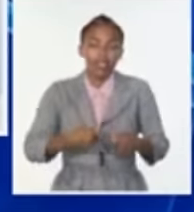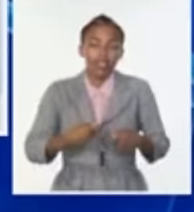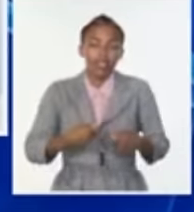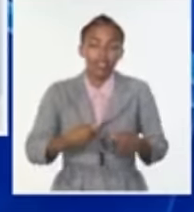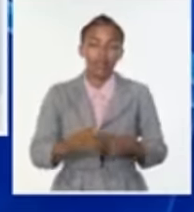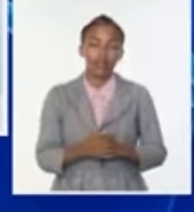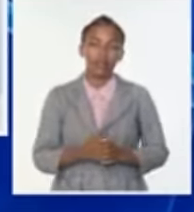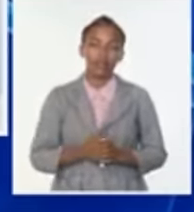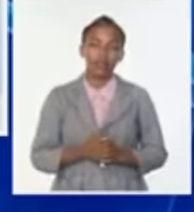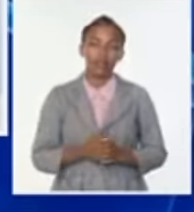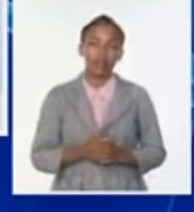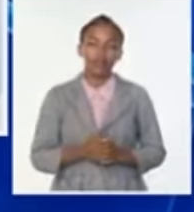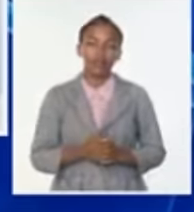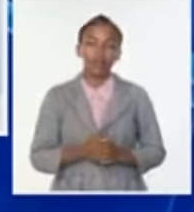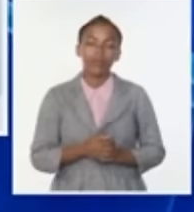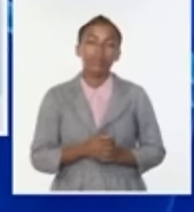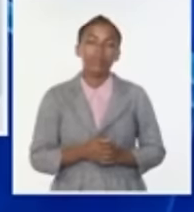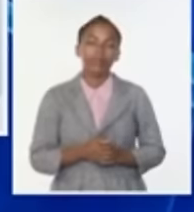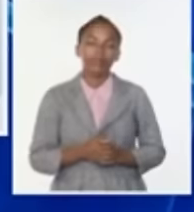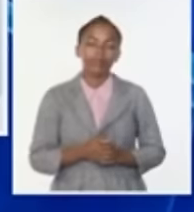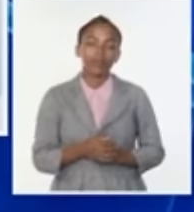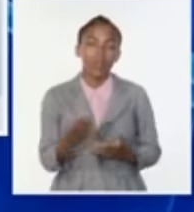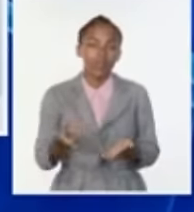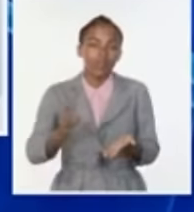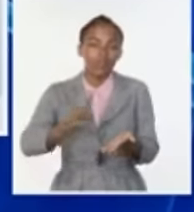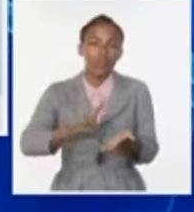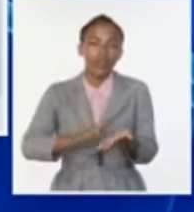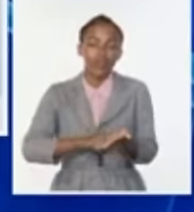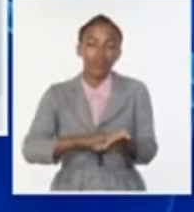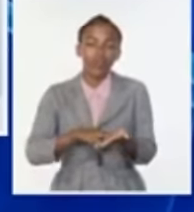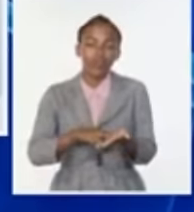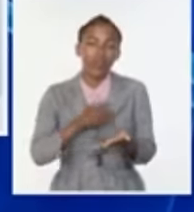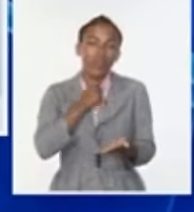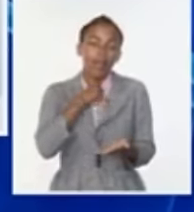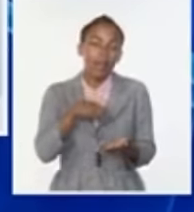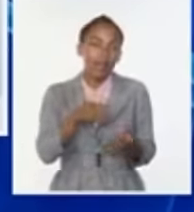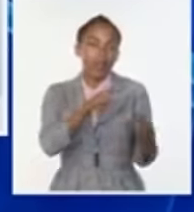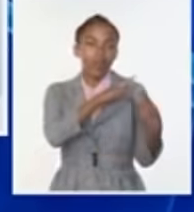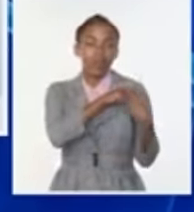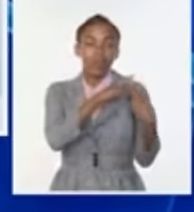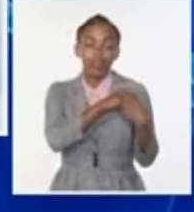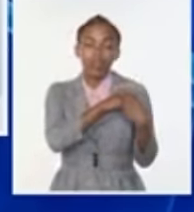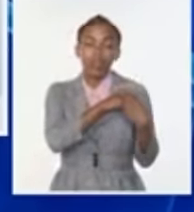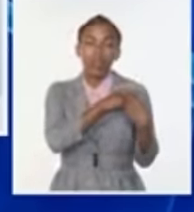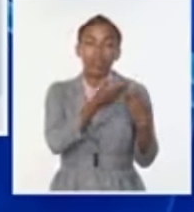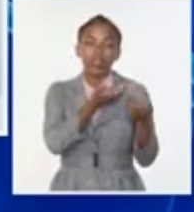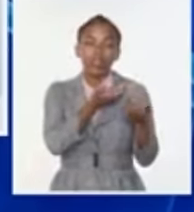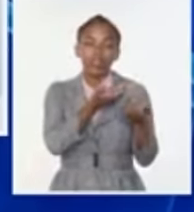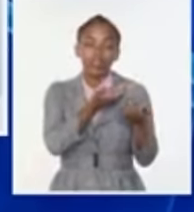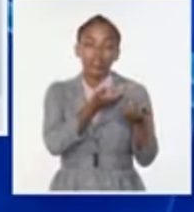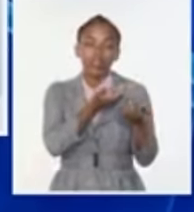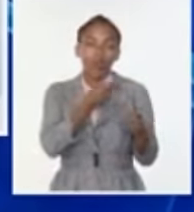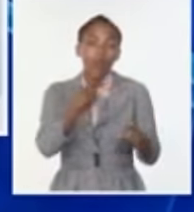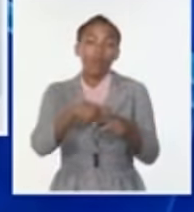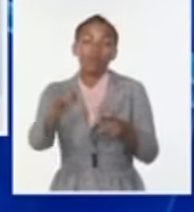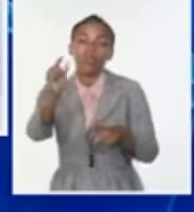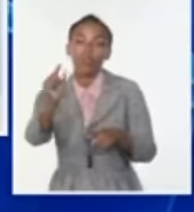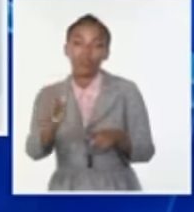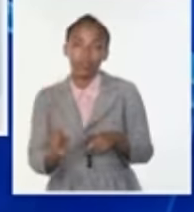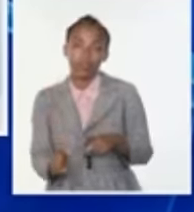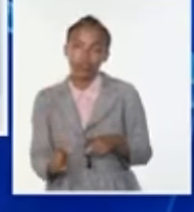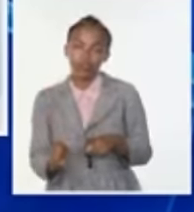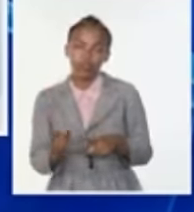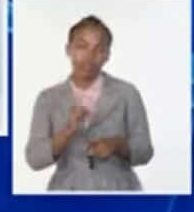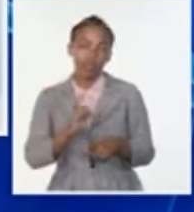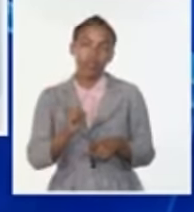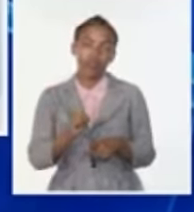de los socios de no actuar en representación o en interés de otra persona. El que quiera abrir una